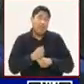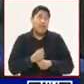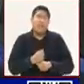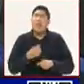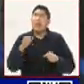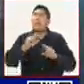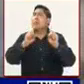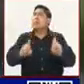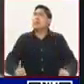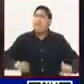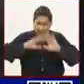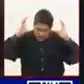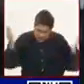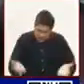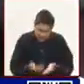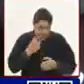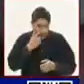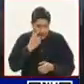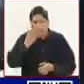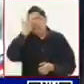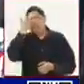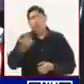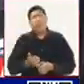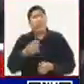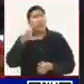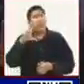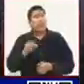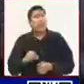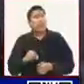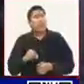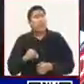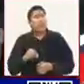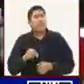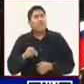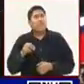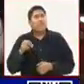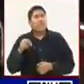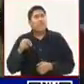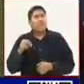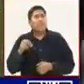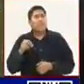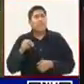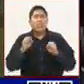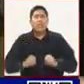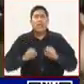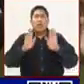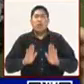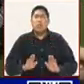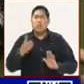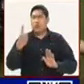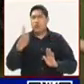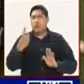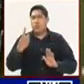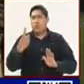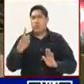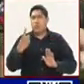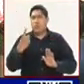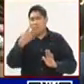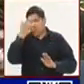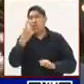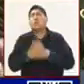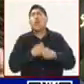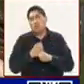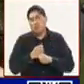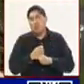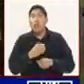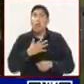A ver, chicos, una pregunta general para todos ustedes. ¿Por qué no el servicio premilitar y escogen el militar? ¿Qué me quieres responder?